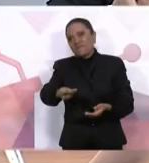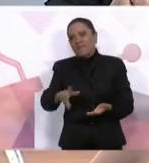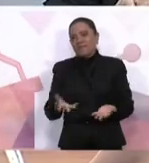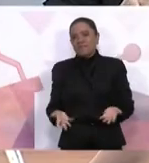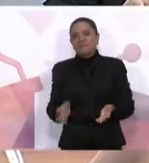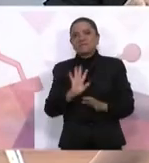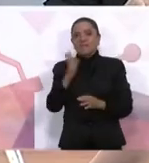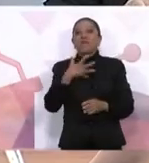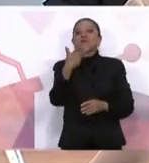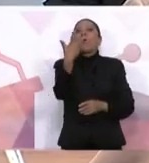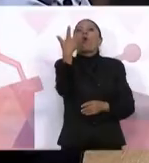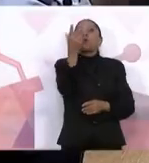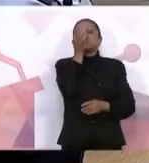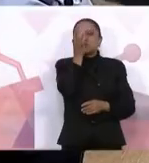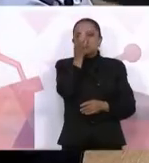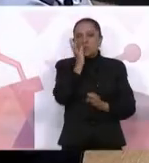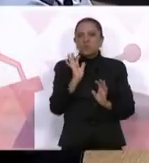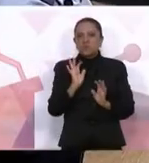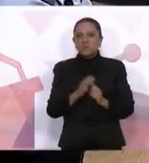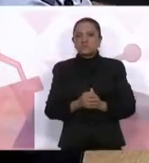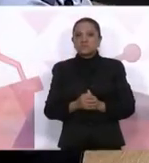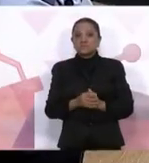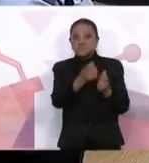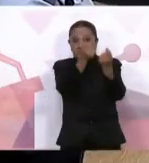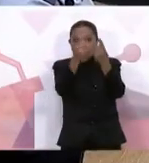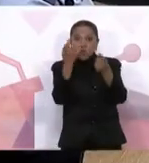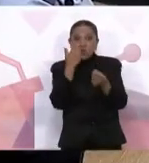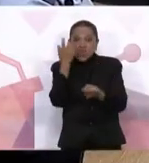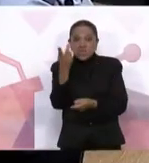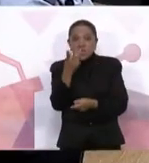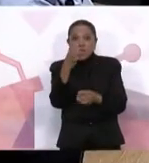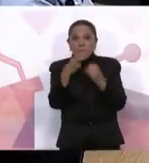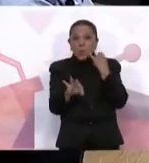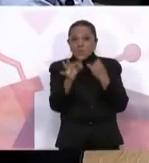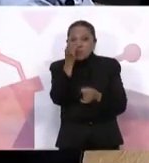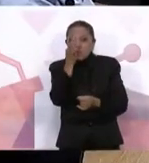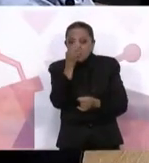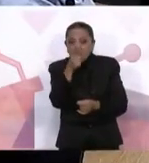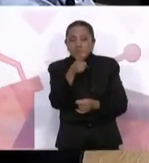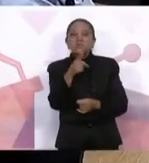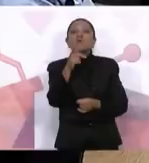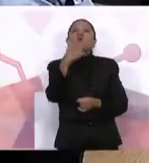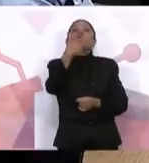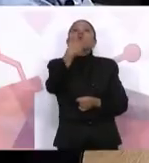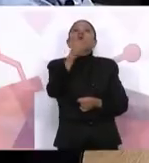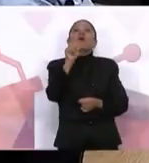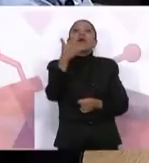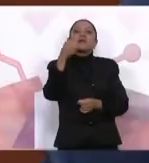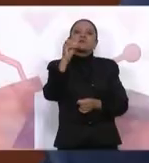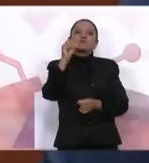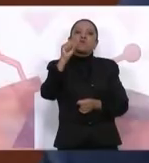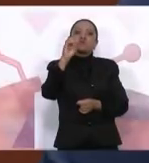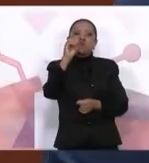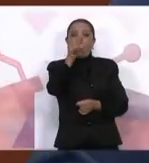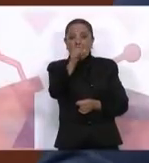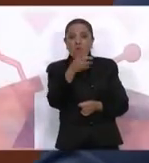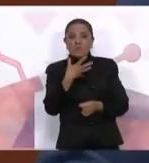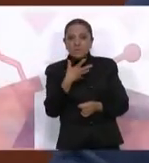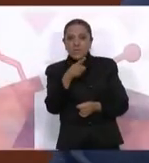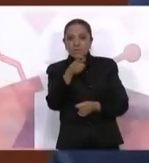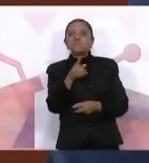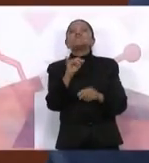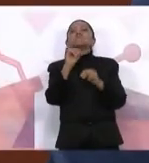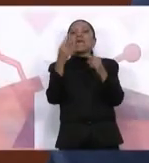desea hacer uso de sus últimos segundos rodrigo gayosso adelante por favor necesitamos autoridades que sean